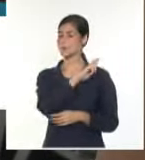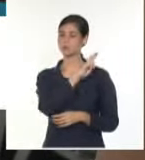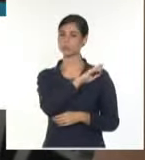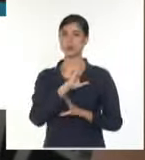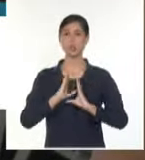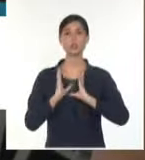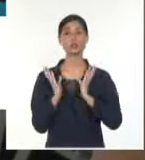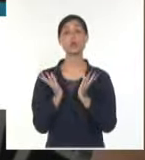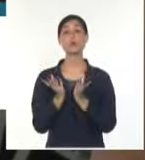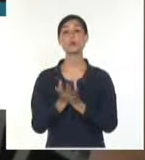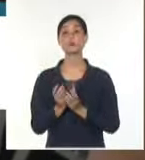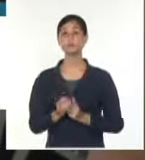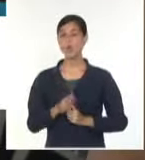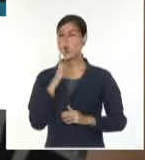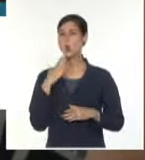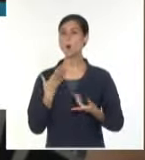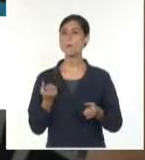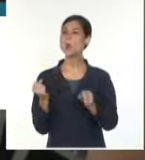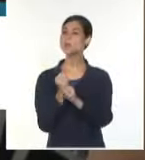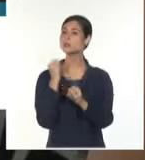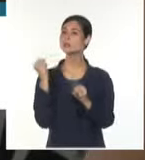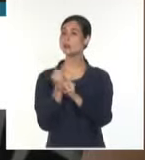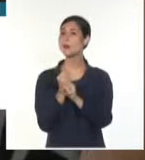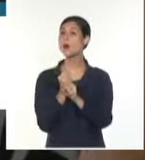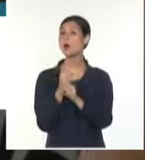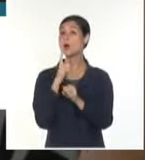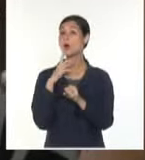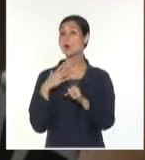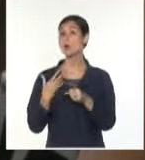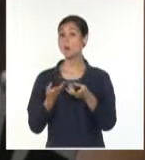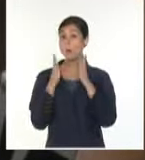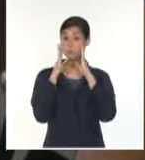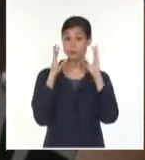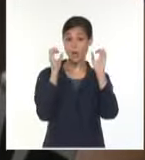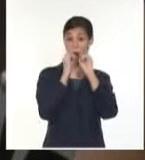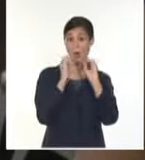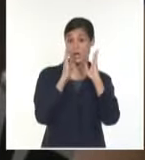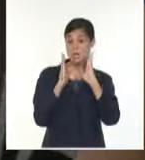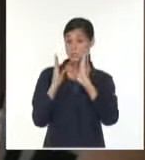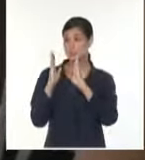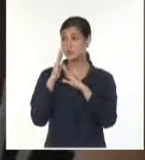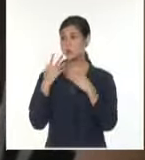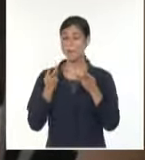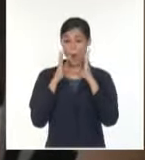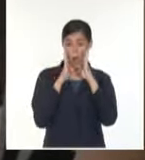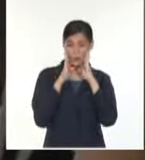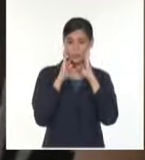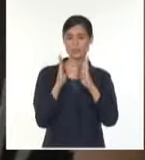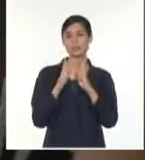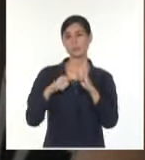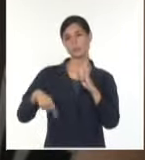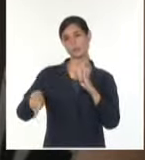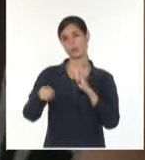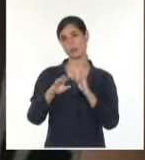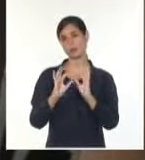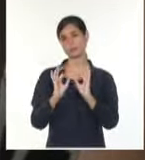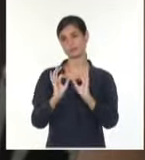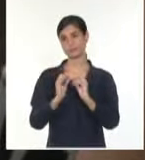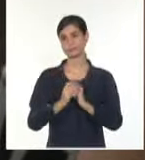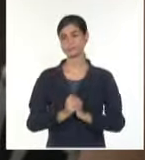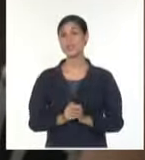de dónde proviene, ¿no? El hecho de quién encarga esa, quién pone en manos de uno pues